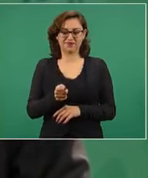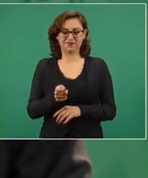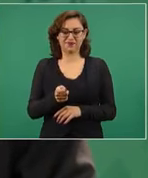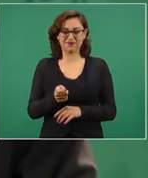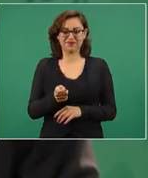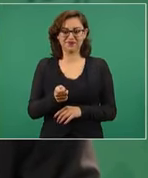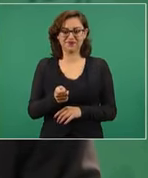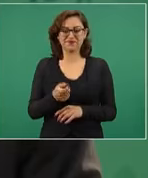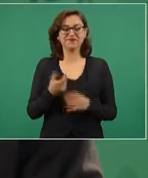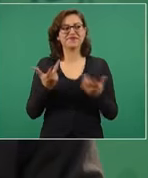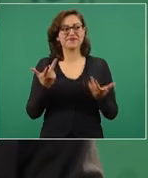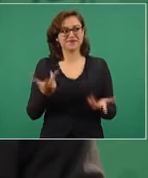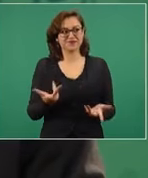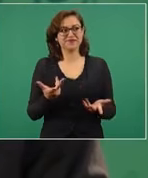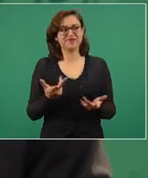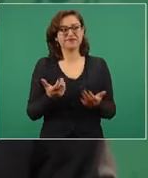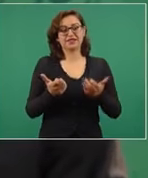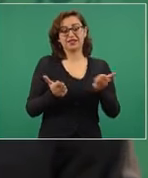para